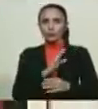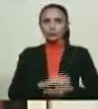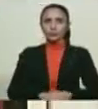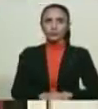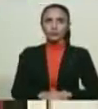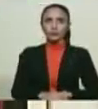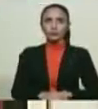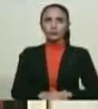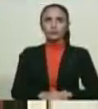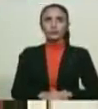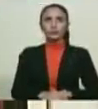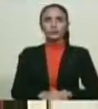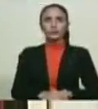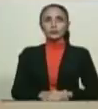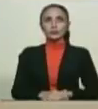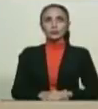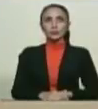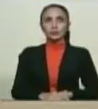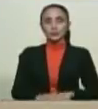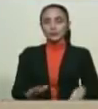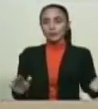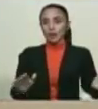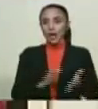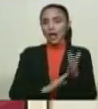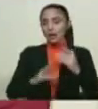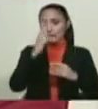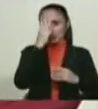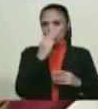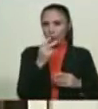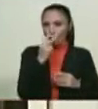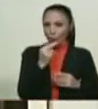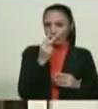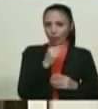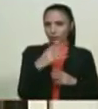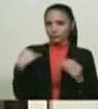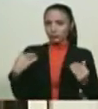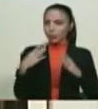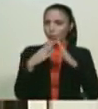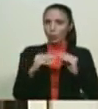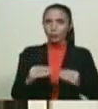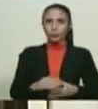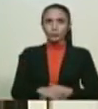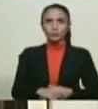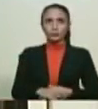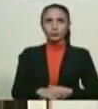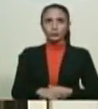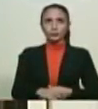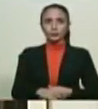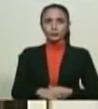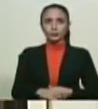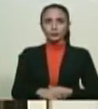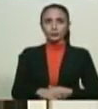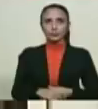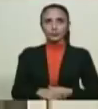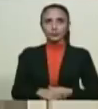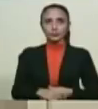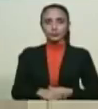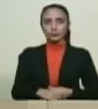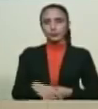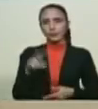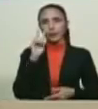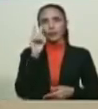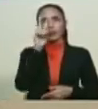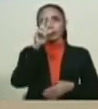Castro Soteldo, con Zamora al frente. Ahí está Zamora, mira, viéndonos, como reclamándonos,